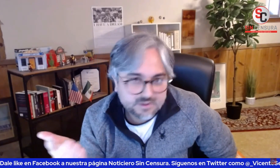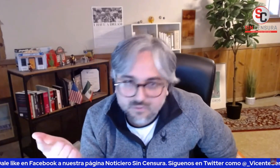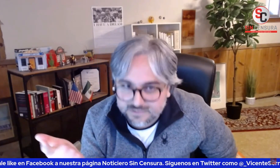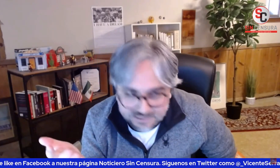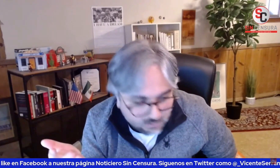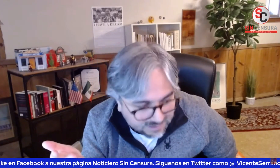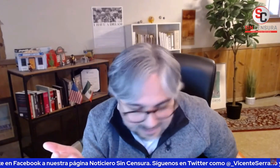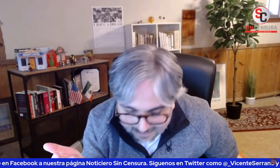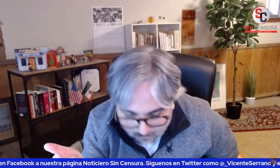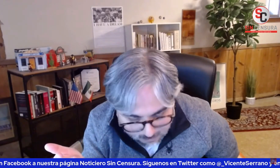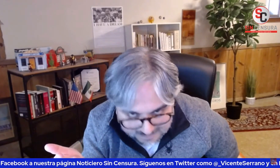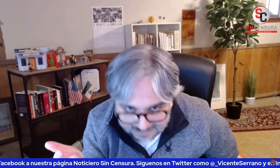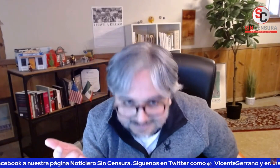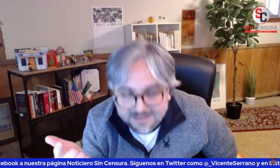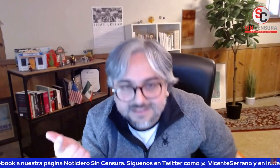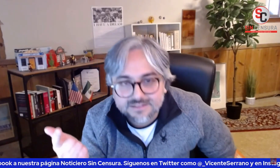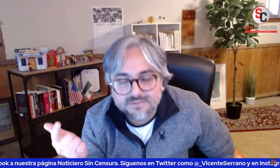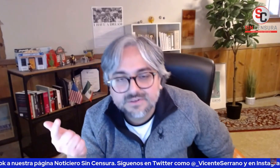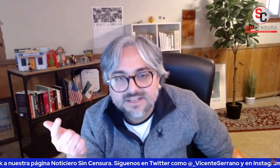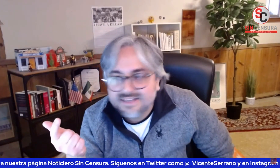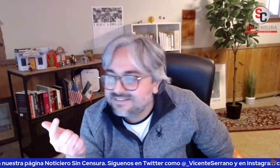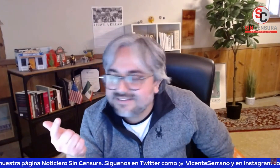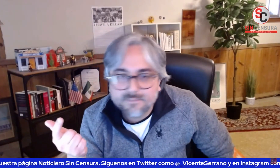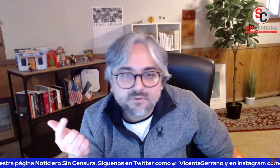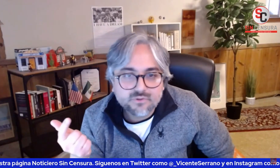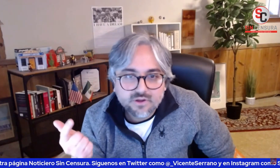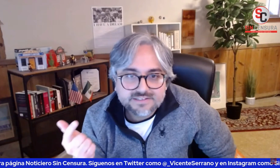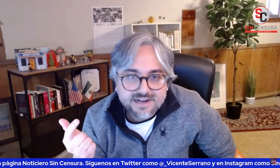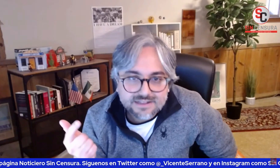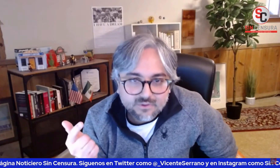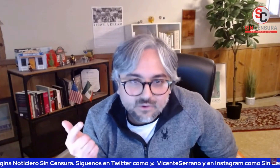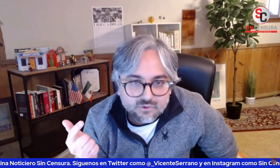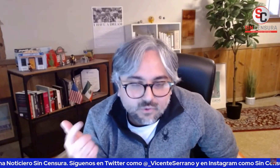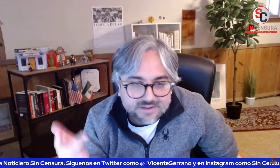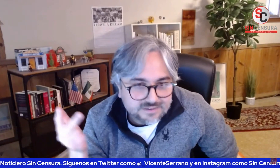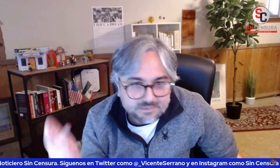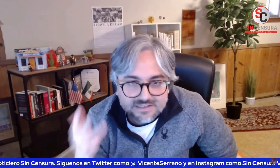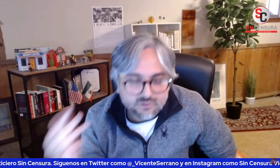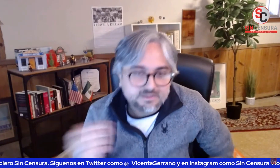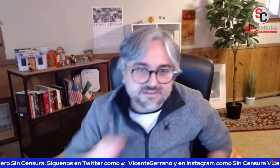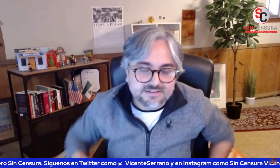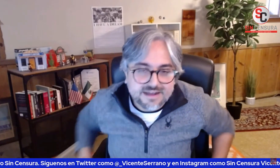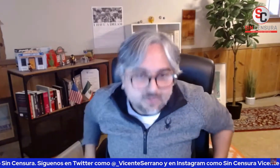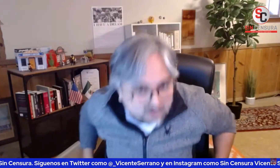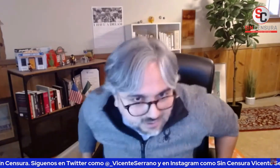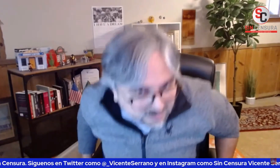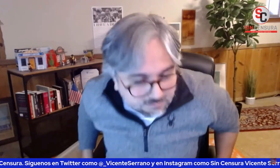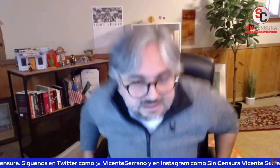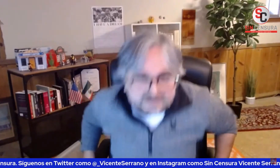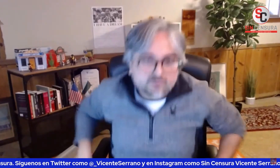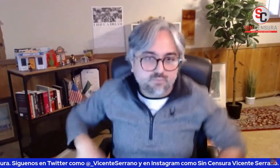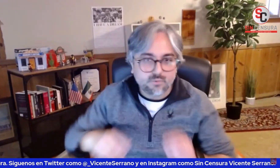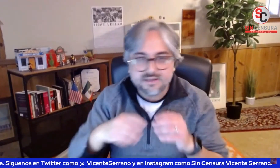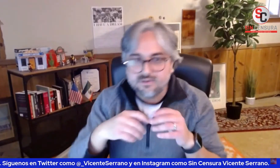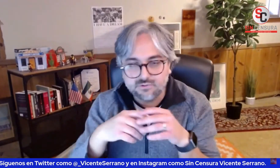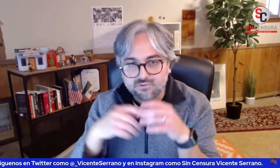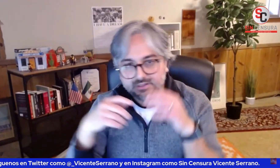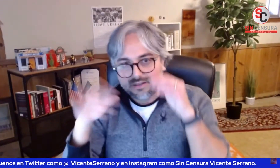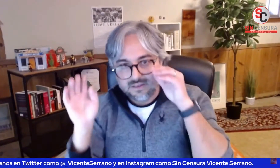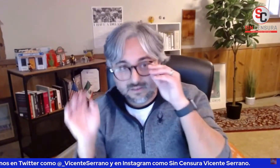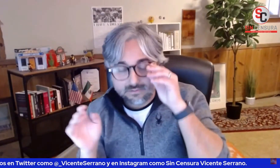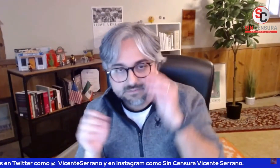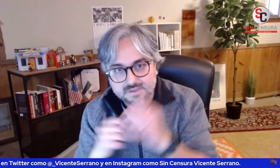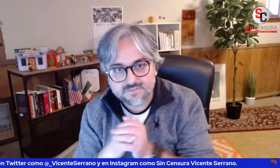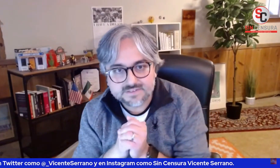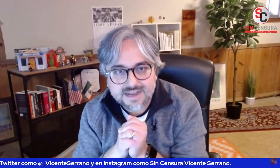Ese Poder Judicial no va a querer reformarse desde adentro. Y si de pronto echaran a todos los jueces, ministros magistrados, ministerios públicos,